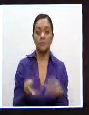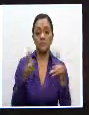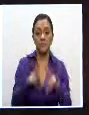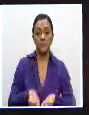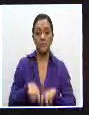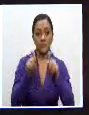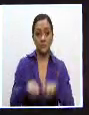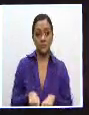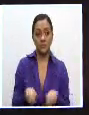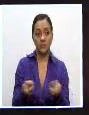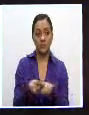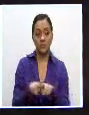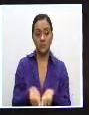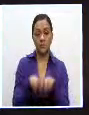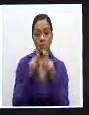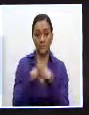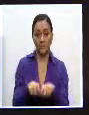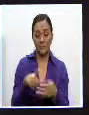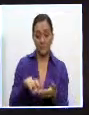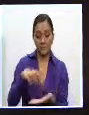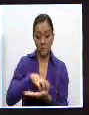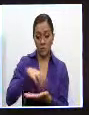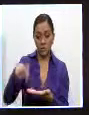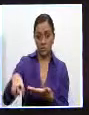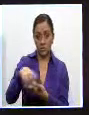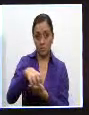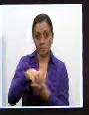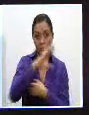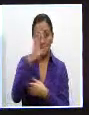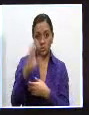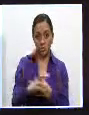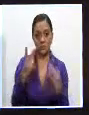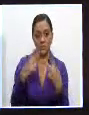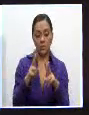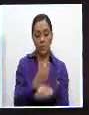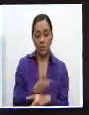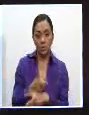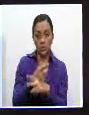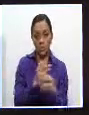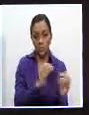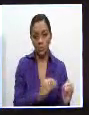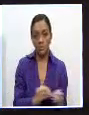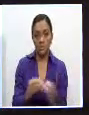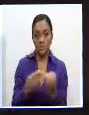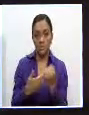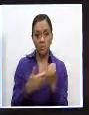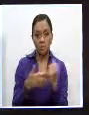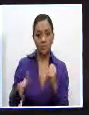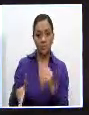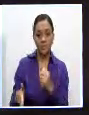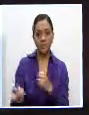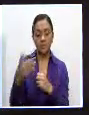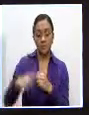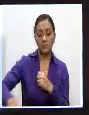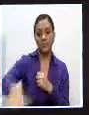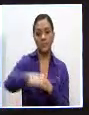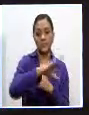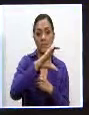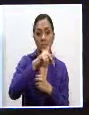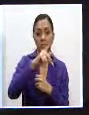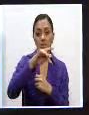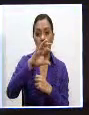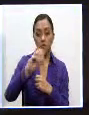esto es tremendamente importante sobre todo para las provincias costeras de nuestro país para la conservación y ordenación de los recursos pesqueros de alta mar del Pacífico